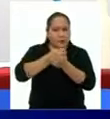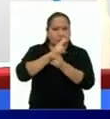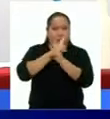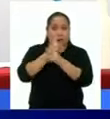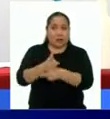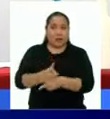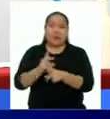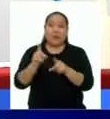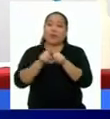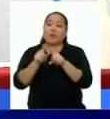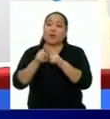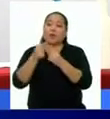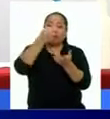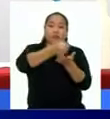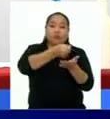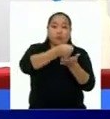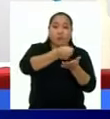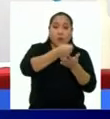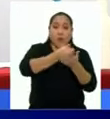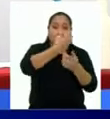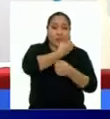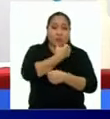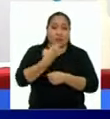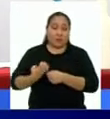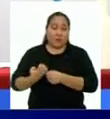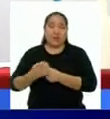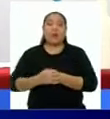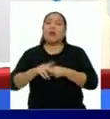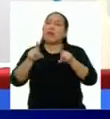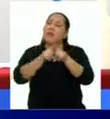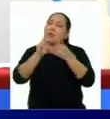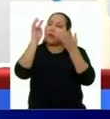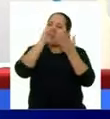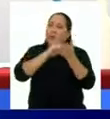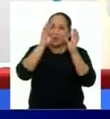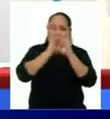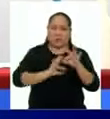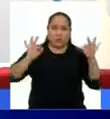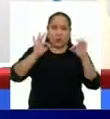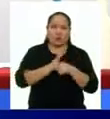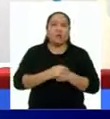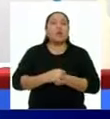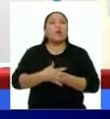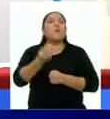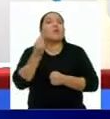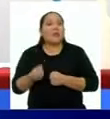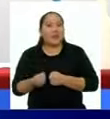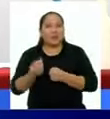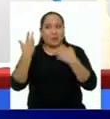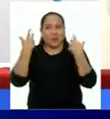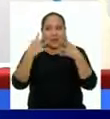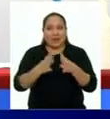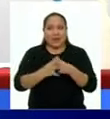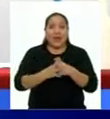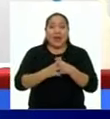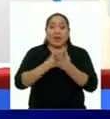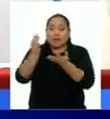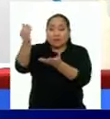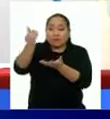la inversión pública, y en parte, quizá más importante que todas las anteriores, porque ya tenemos